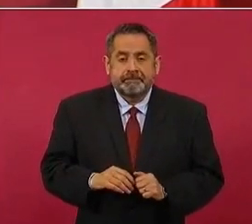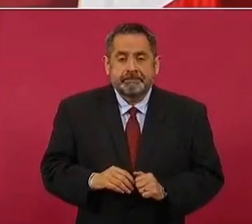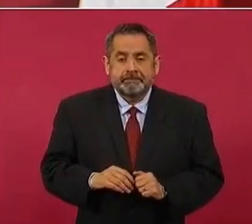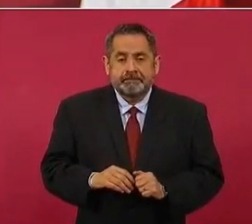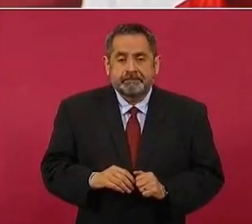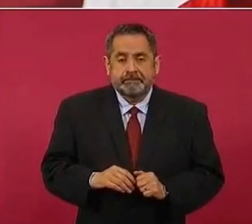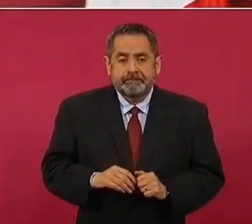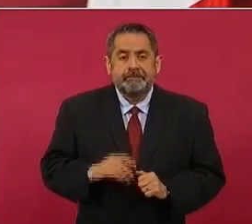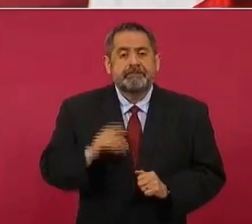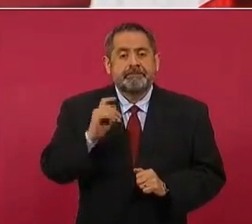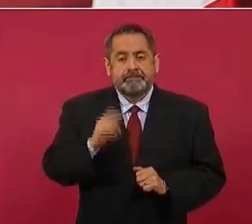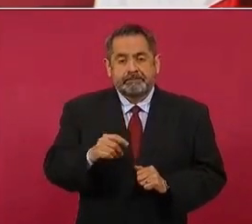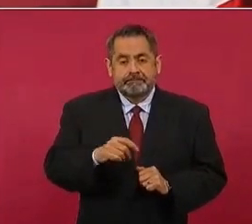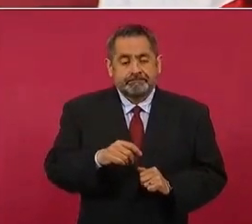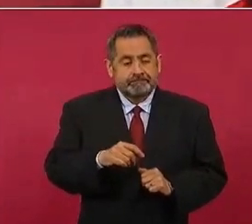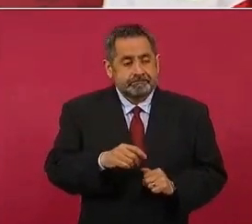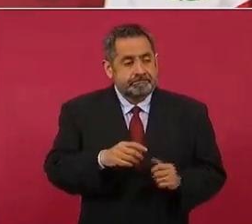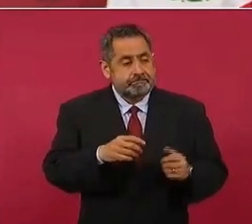dejando